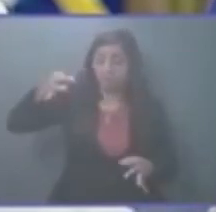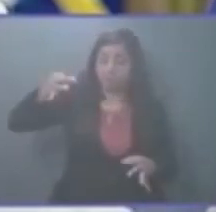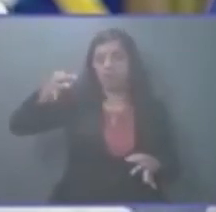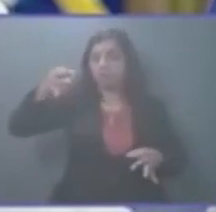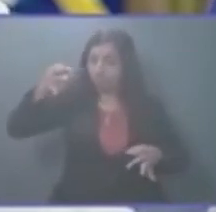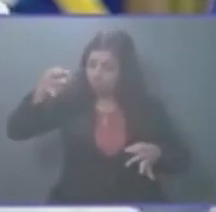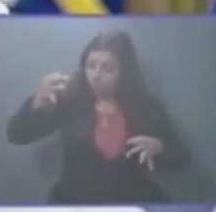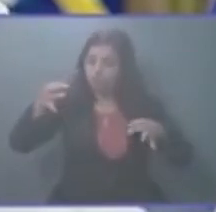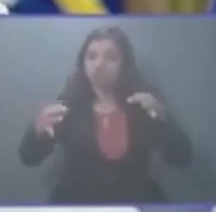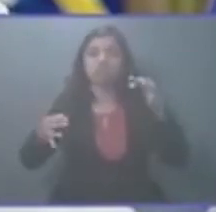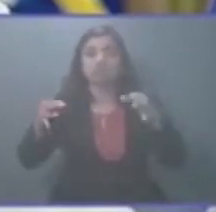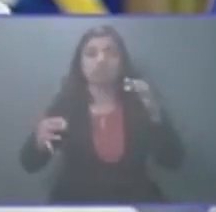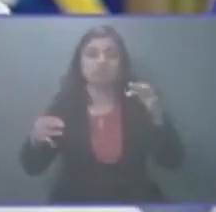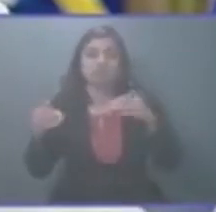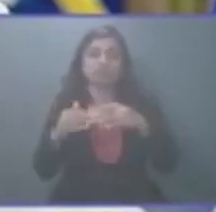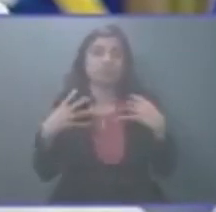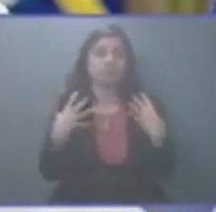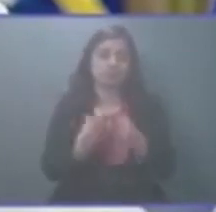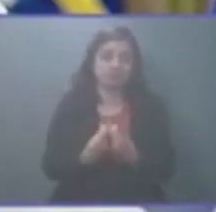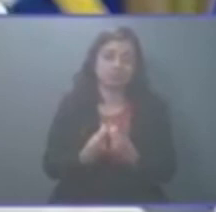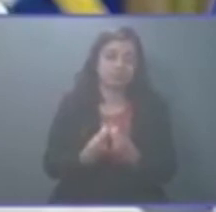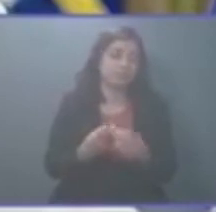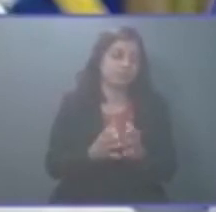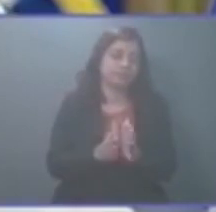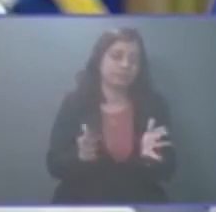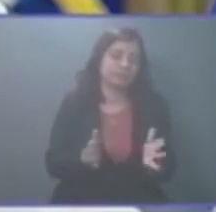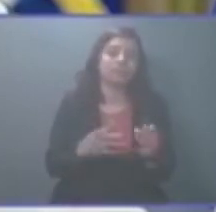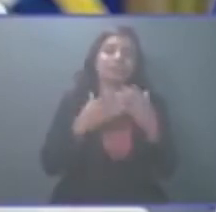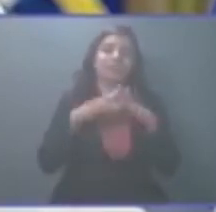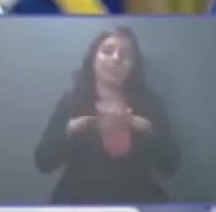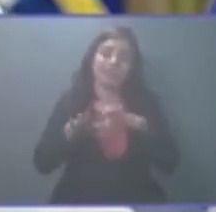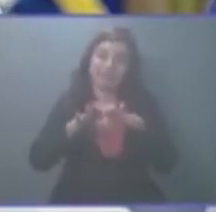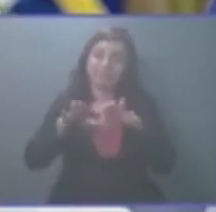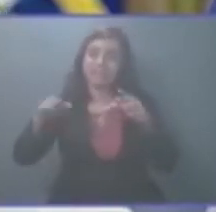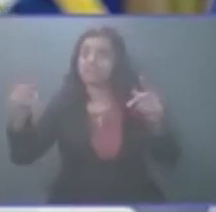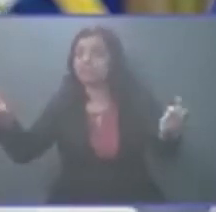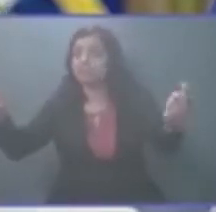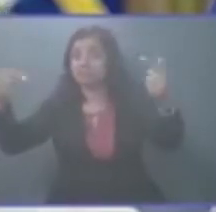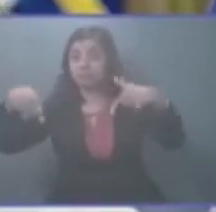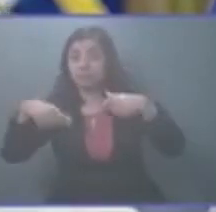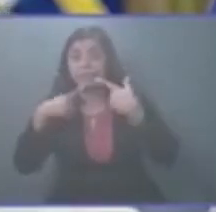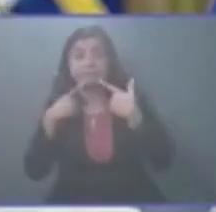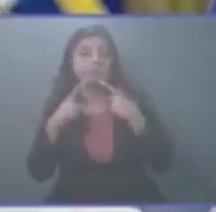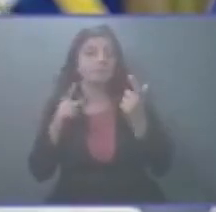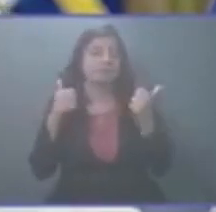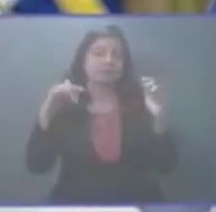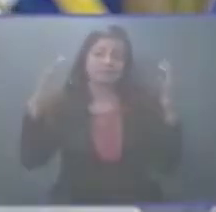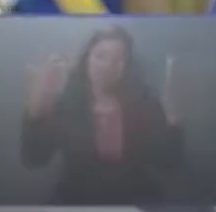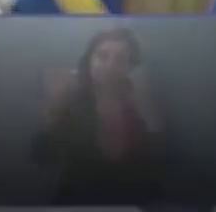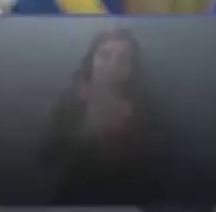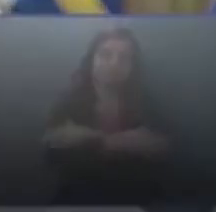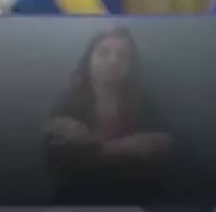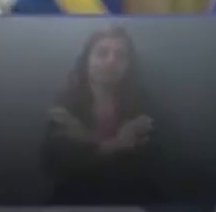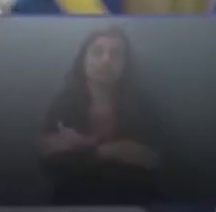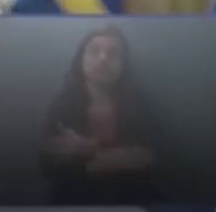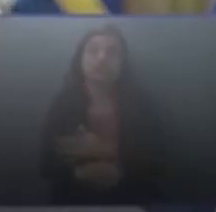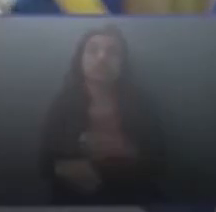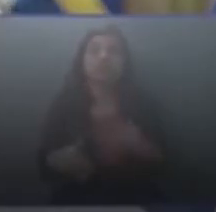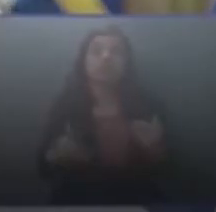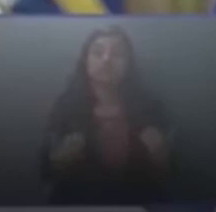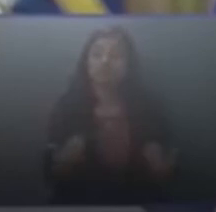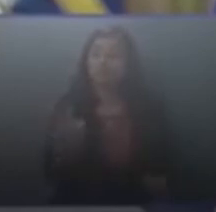en general muchas gracias y enhorabuena señores trabajadores y trabajadoras por esta